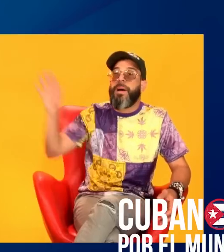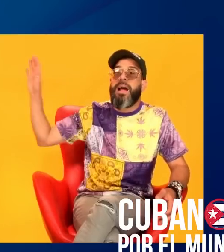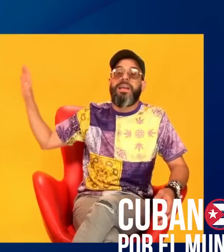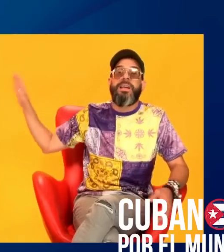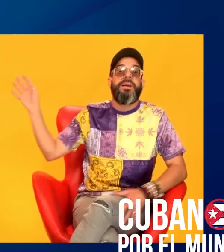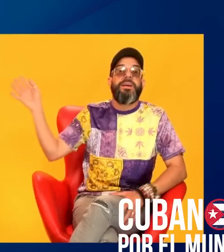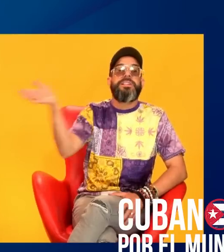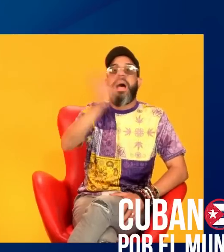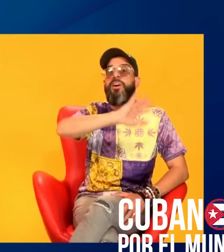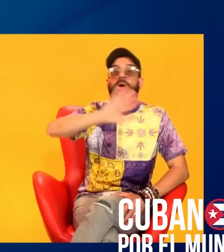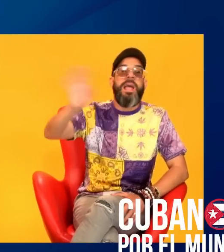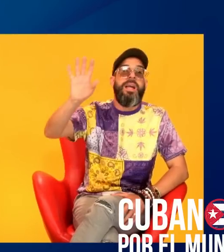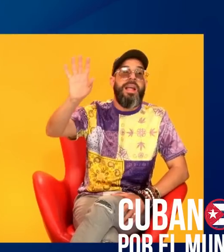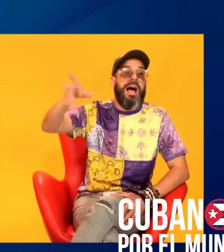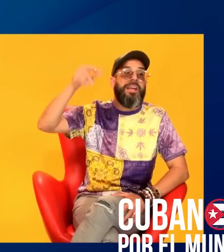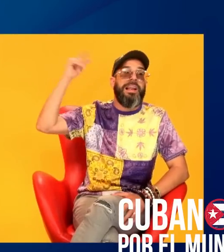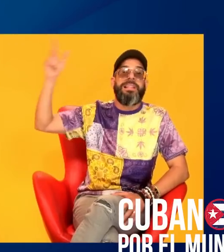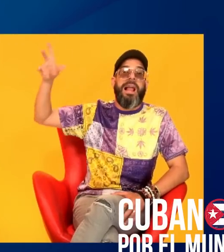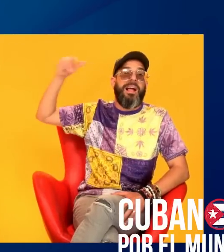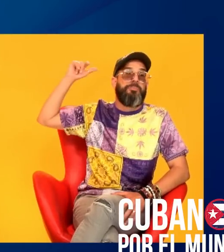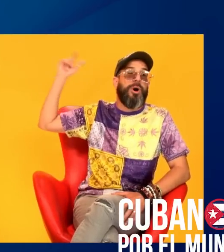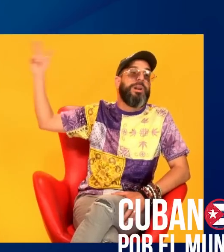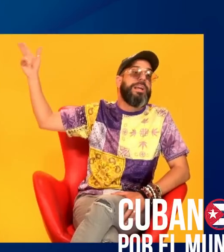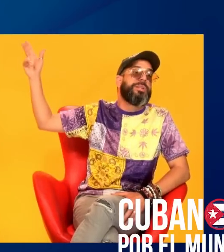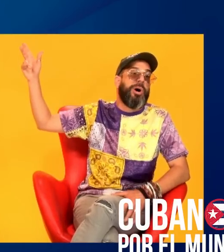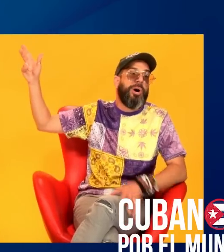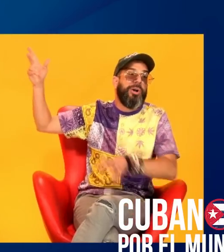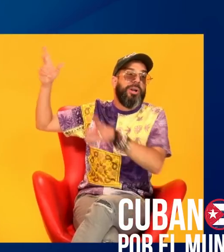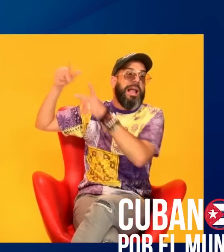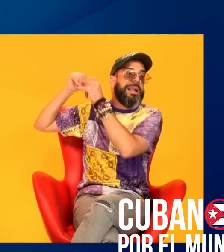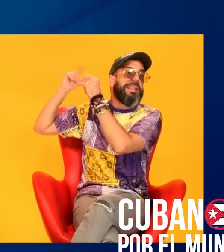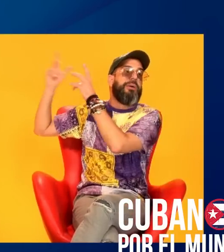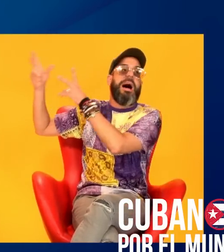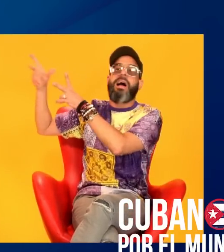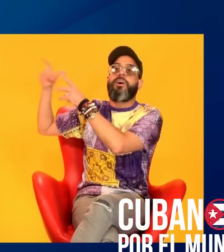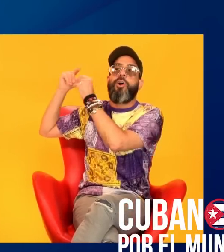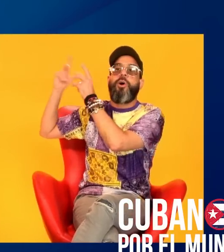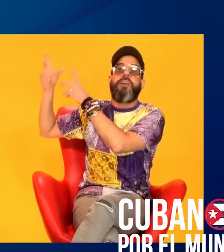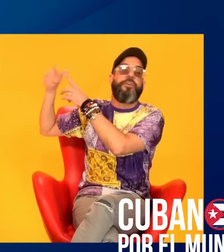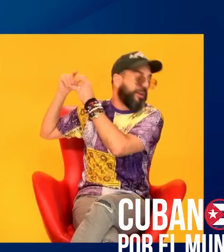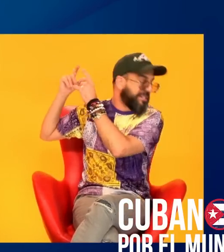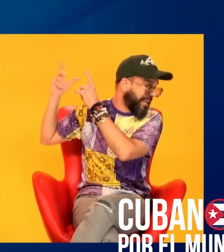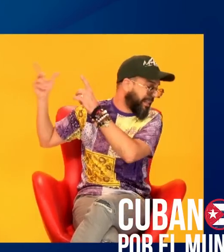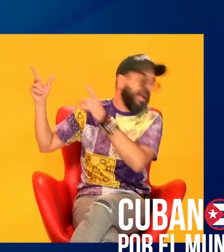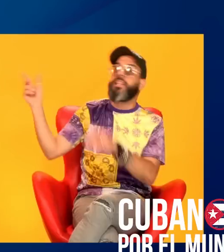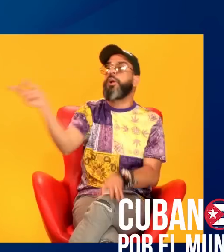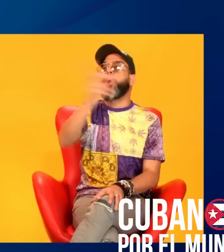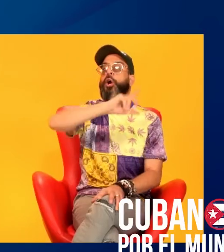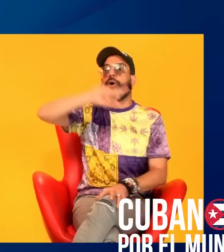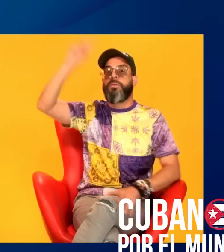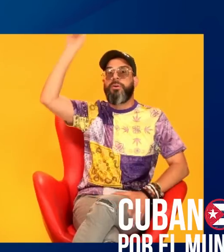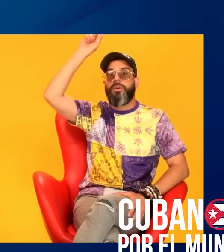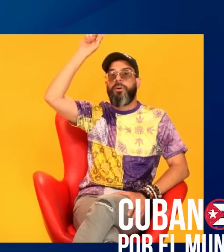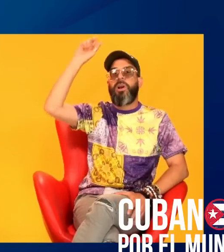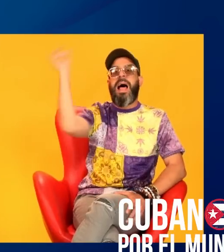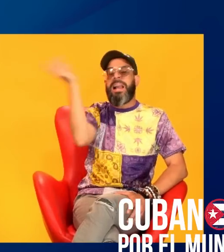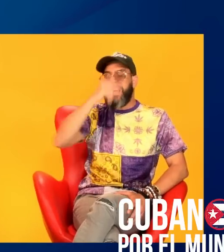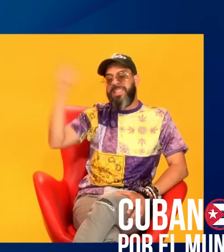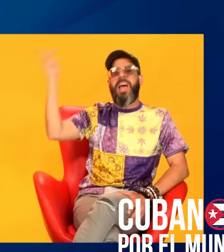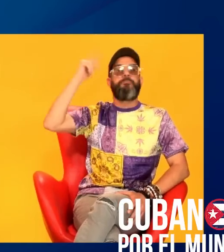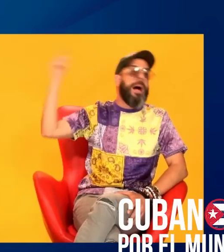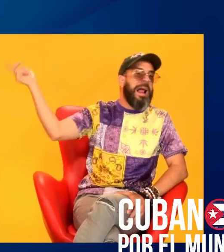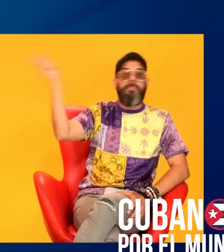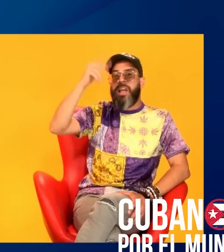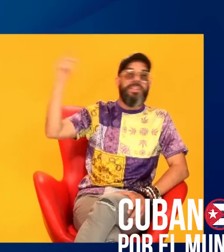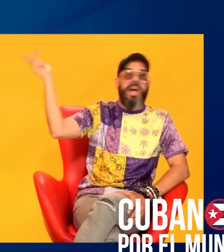líder, estar con nosotros acá en la... Ya no es Adelita la del pueblito, la que trabaja con los afrodescendientes. No, no, no. La